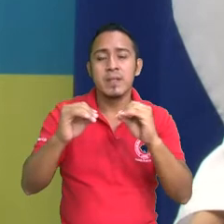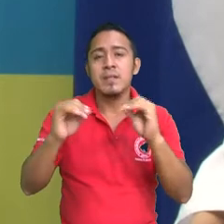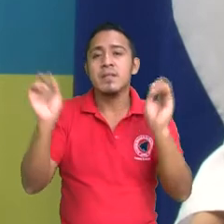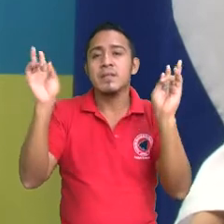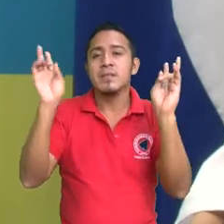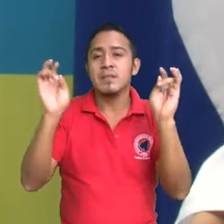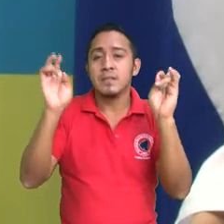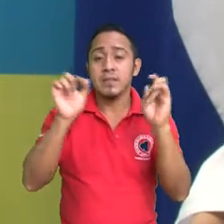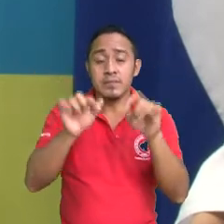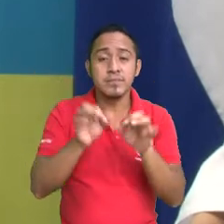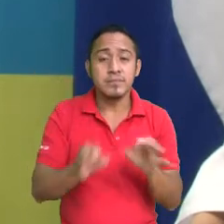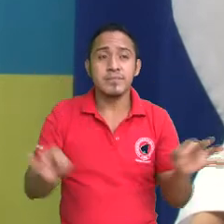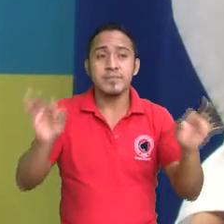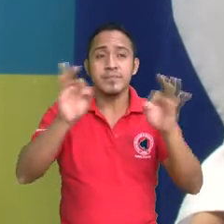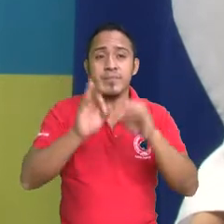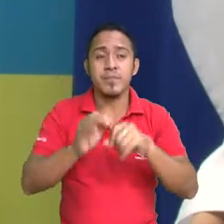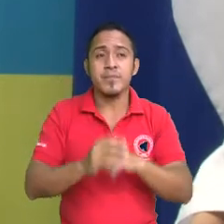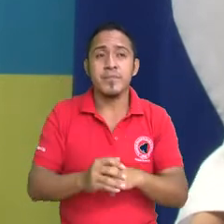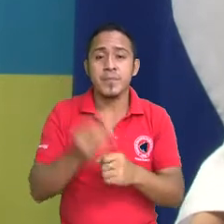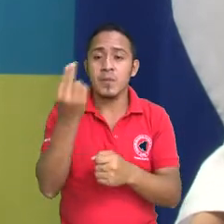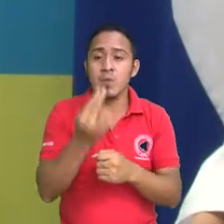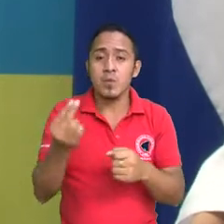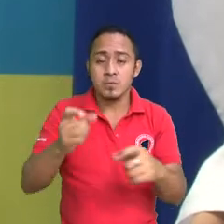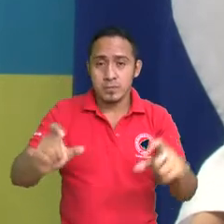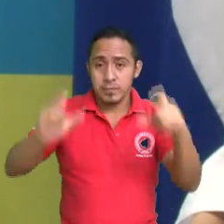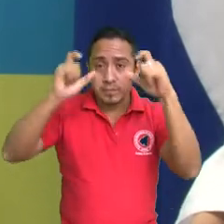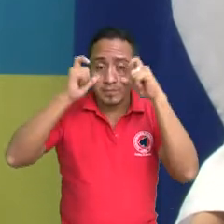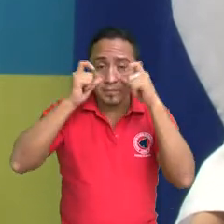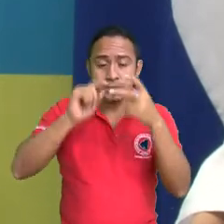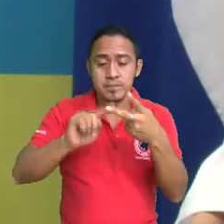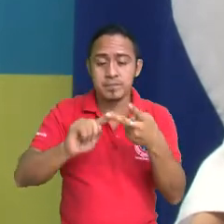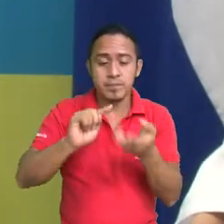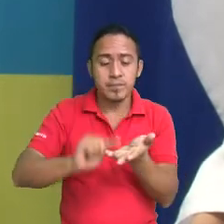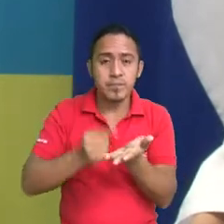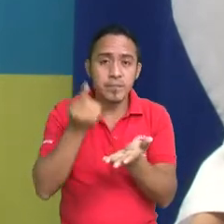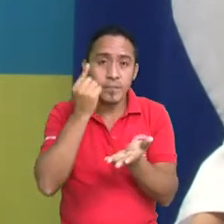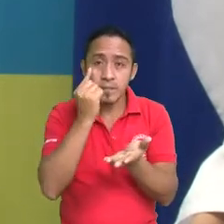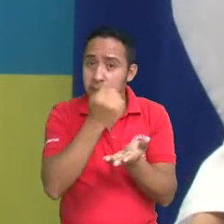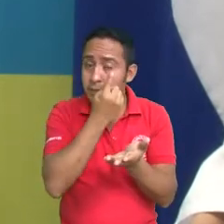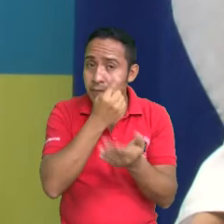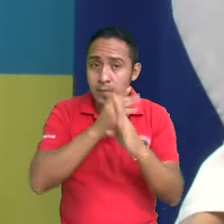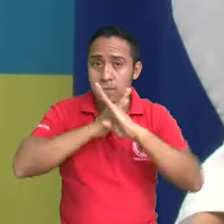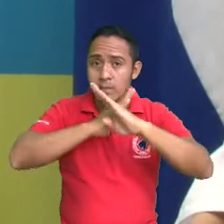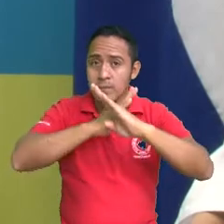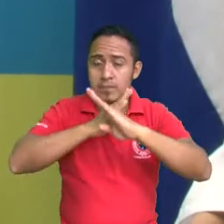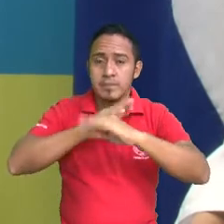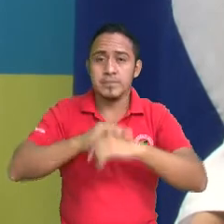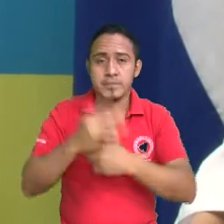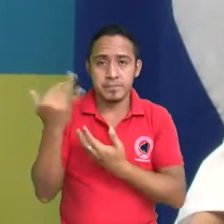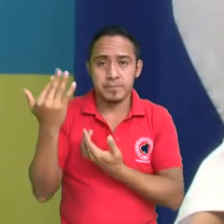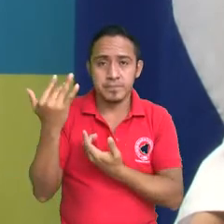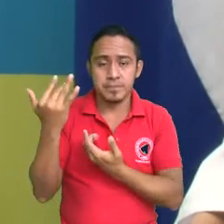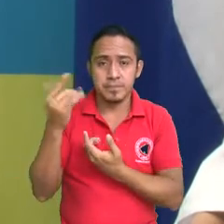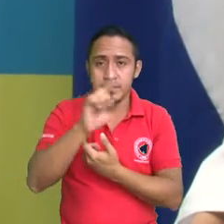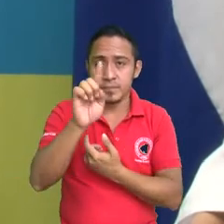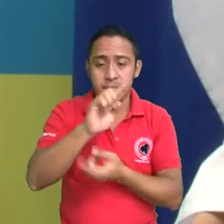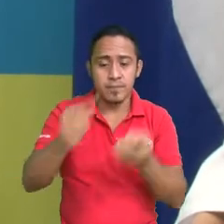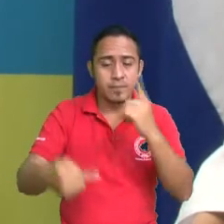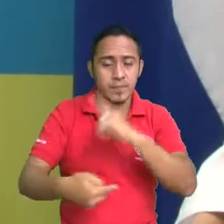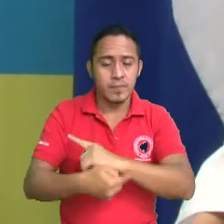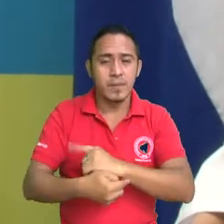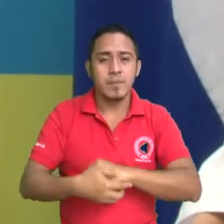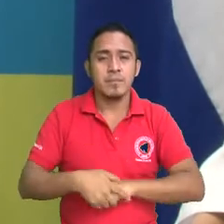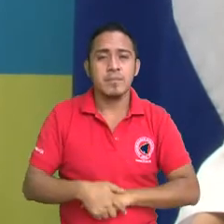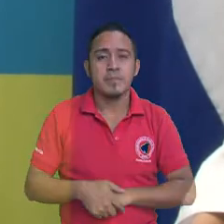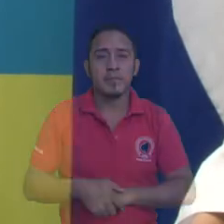más este importante tema. El uso de anteojos, lentes de contacto y protección ocular. Usted no cambie de canal,